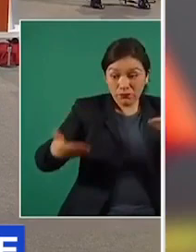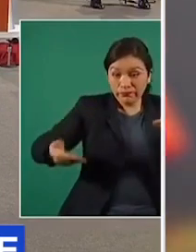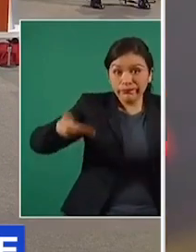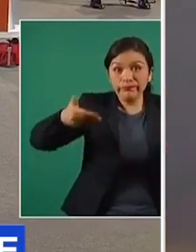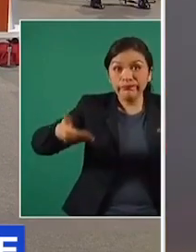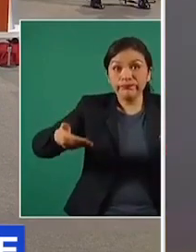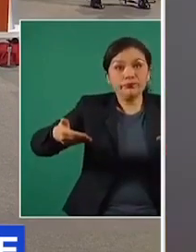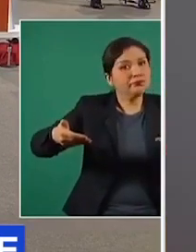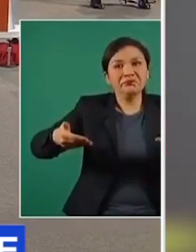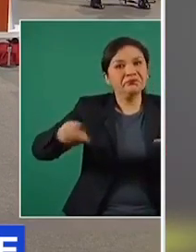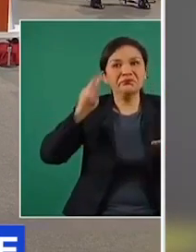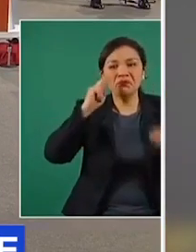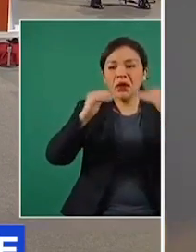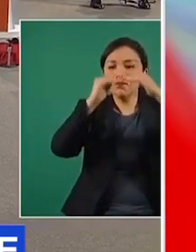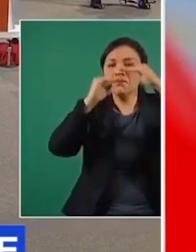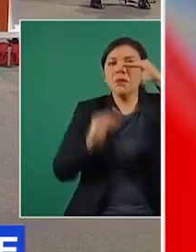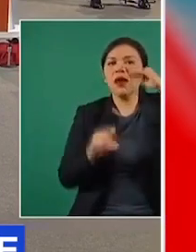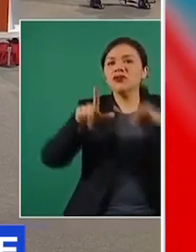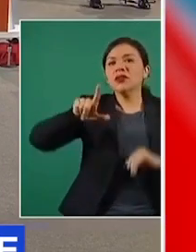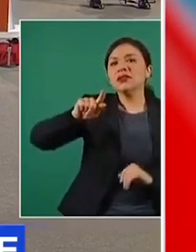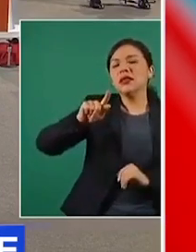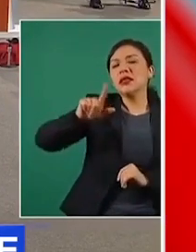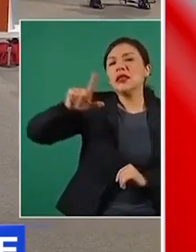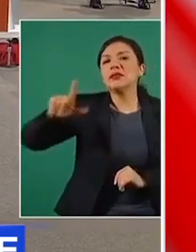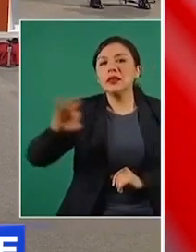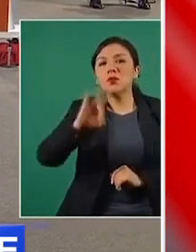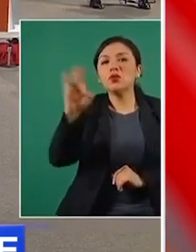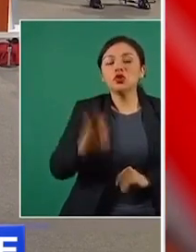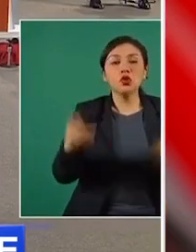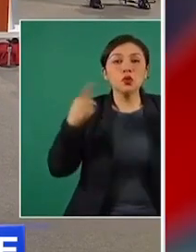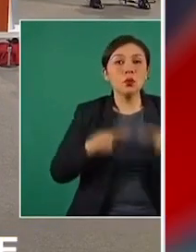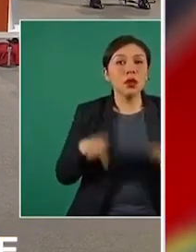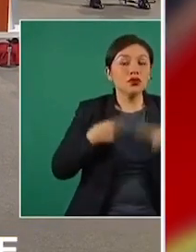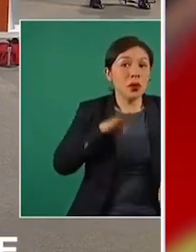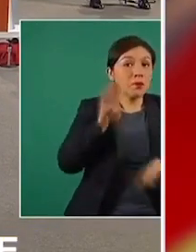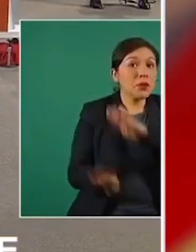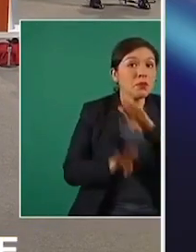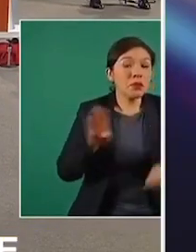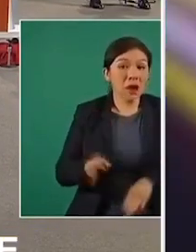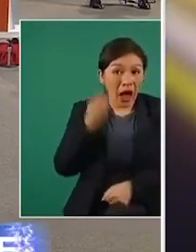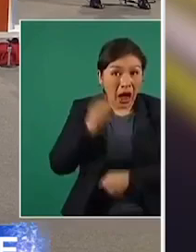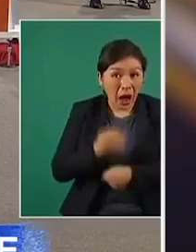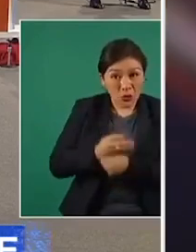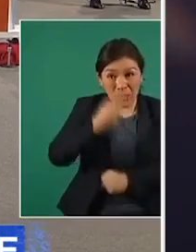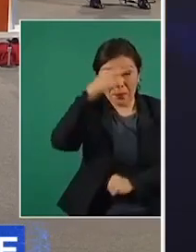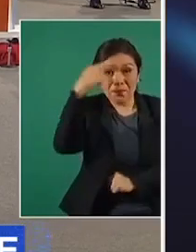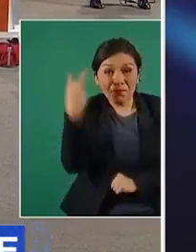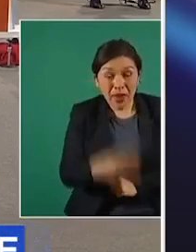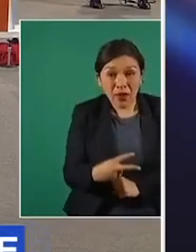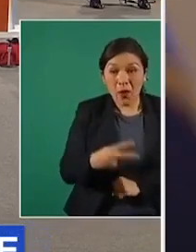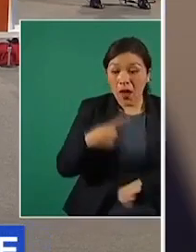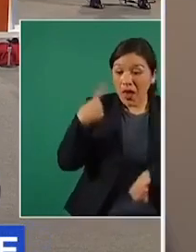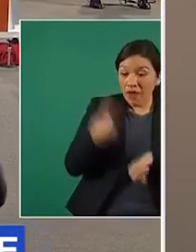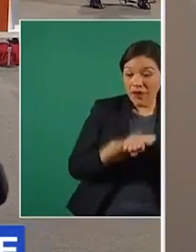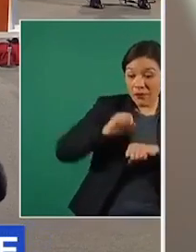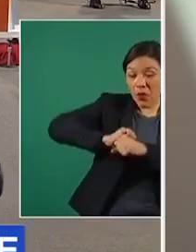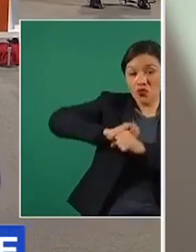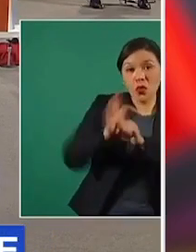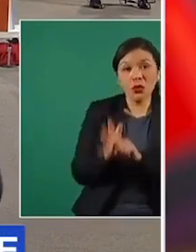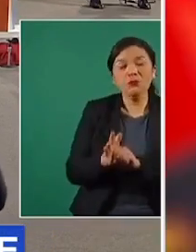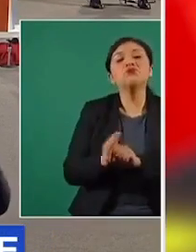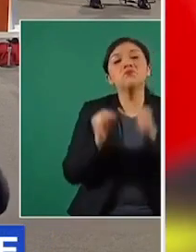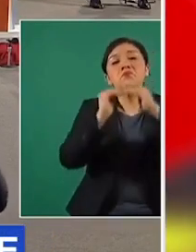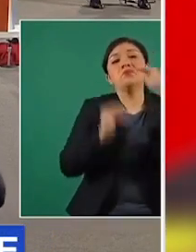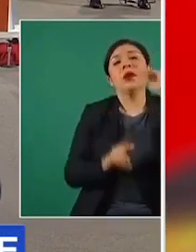ámbitos sociales y económicos. Y también vinculado a la pandemia y un comunicado que sorprendió